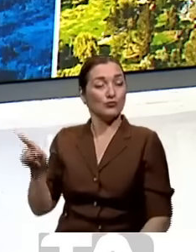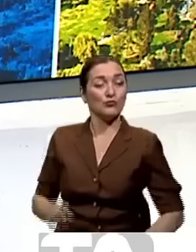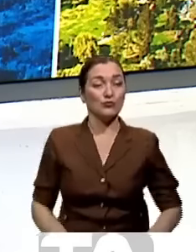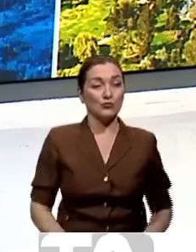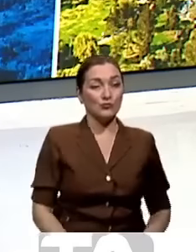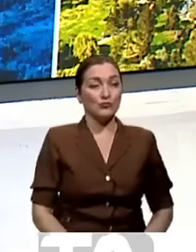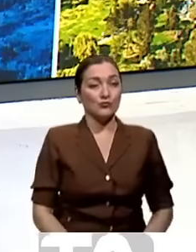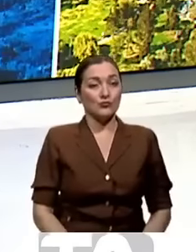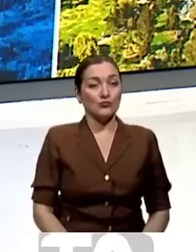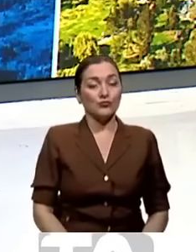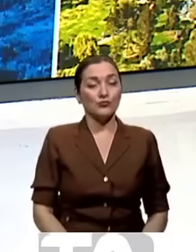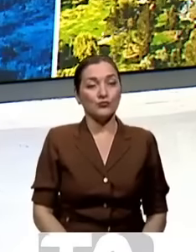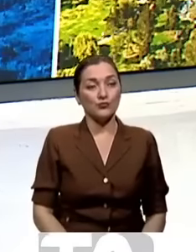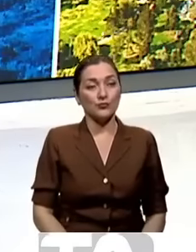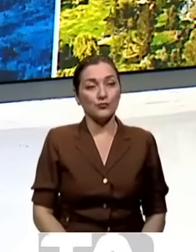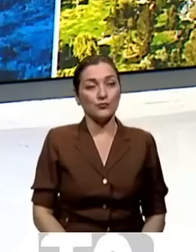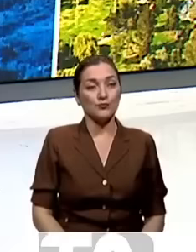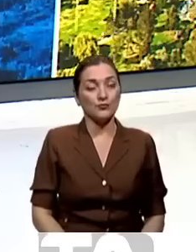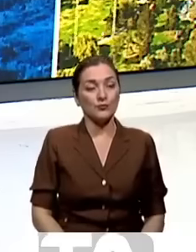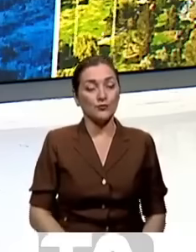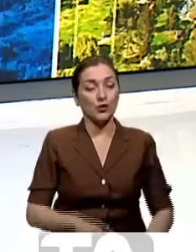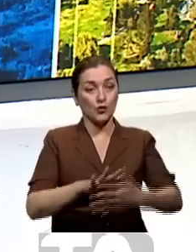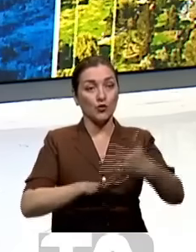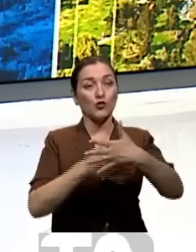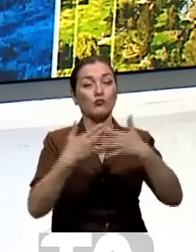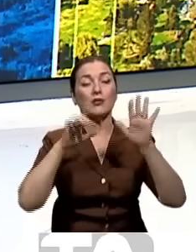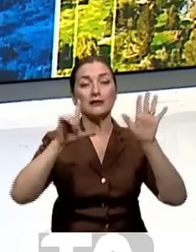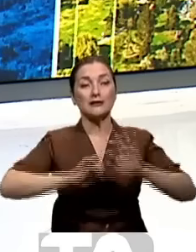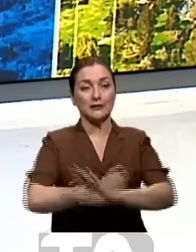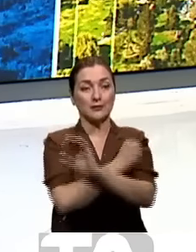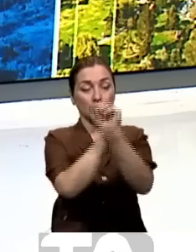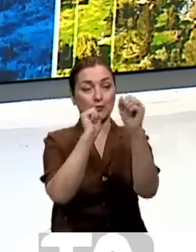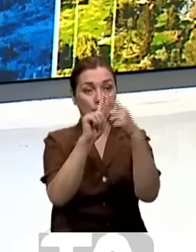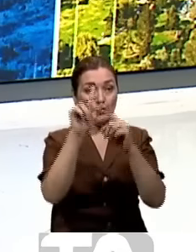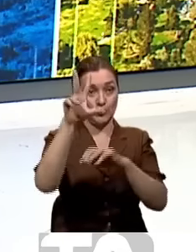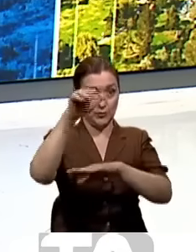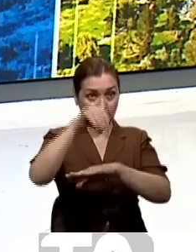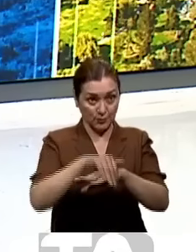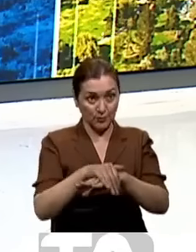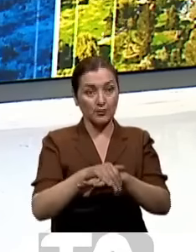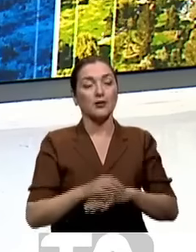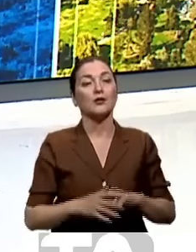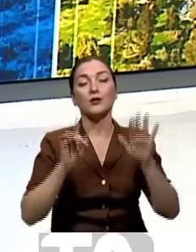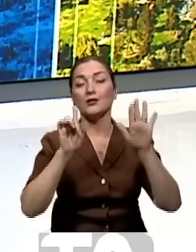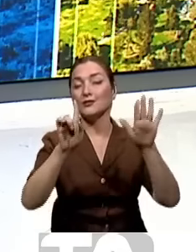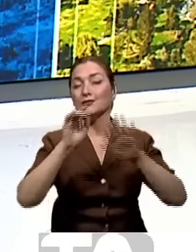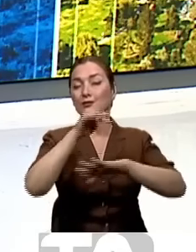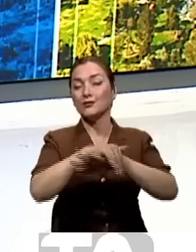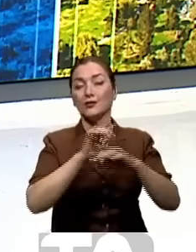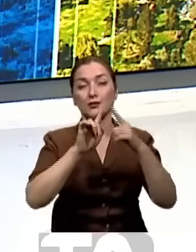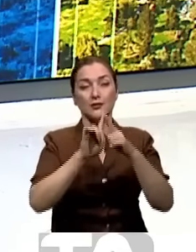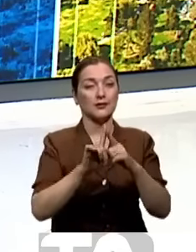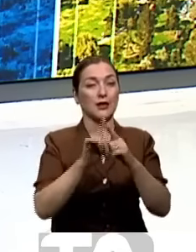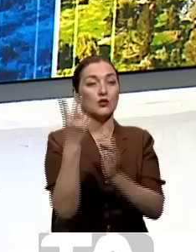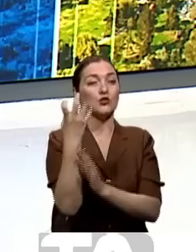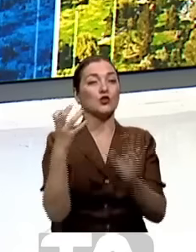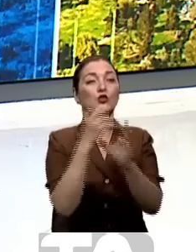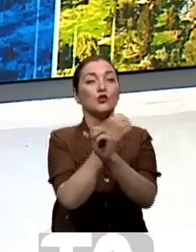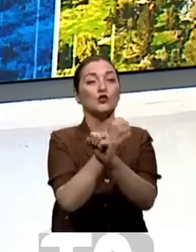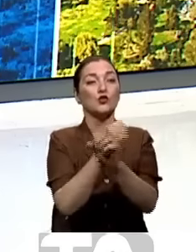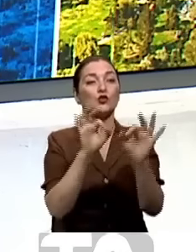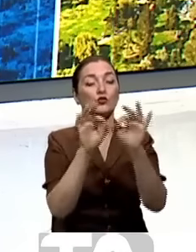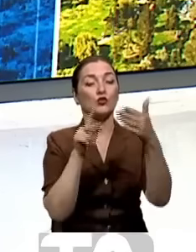Obraje en Machachi. Vamos a revisar otro horario, este es de 7 de la mañana a 3 de la tarde y de 6 de la tarde a 0 horas tampoco tendrán